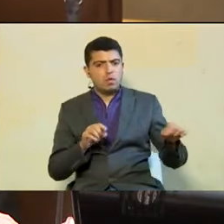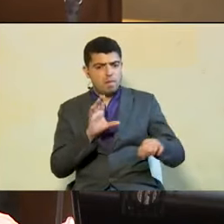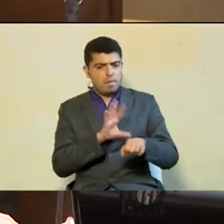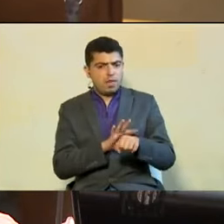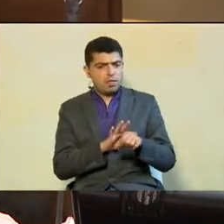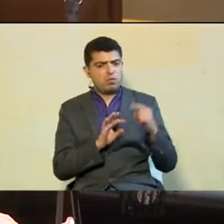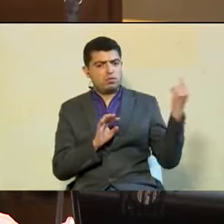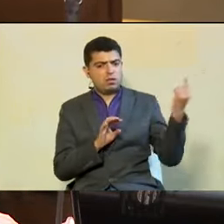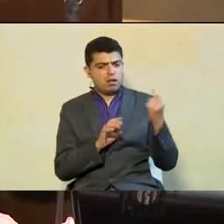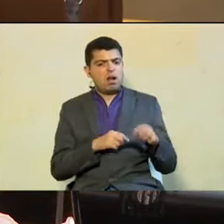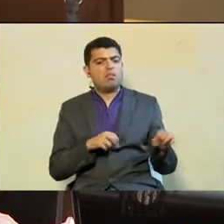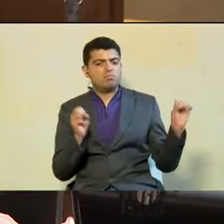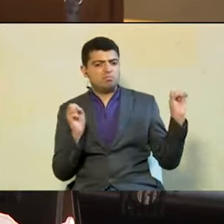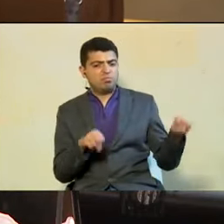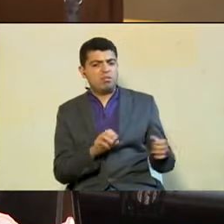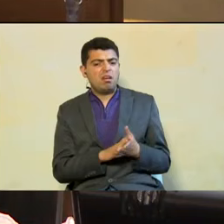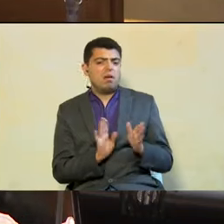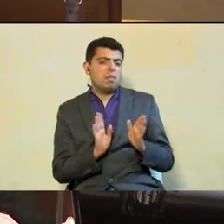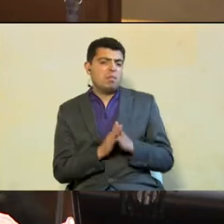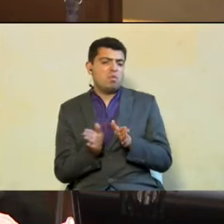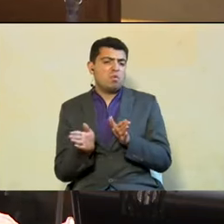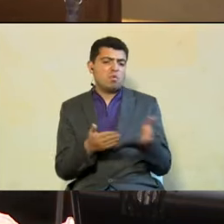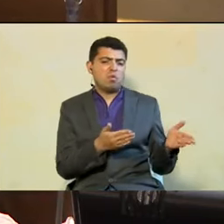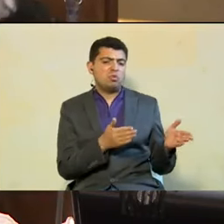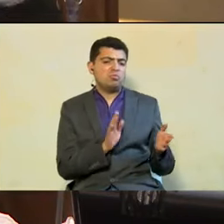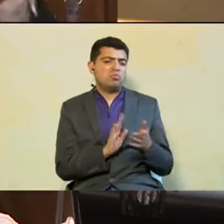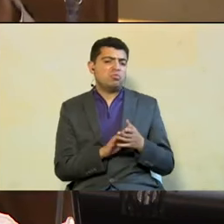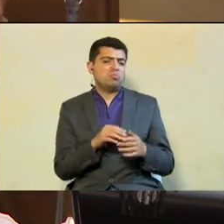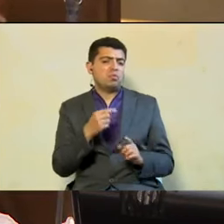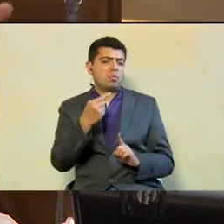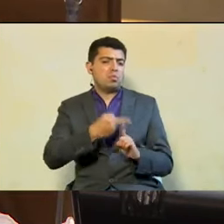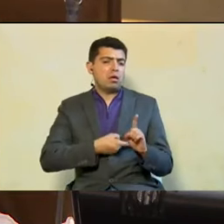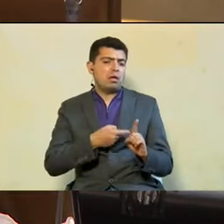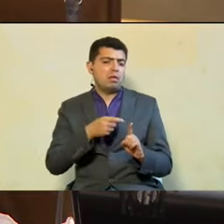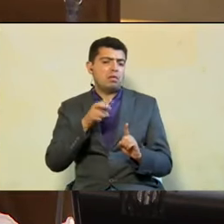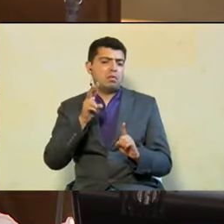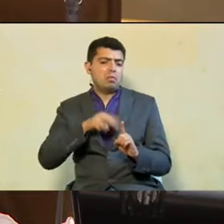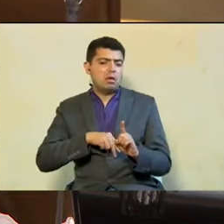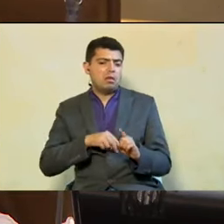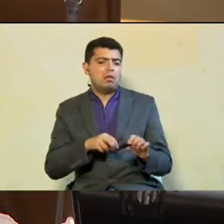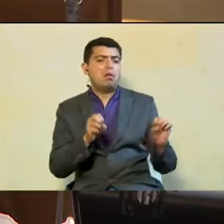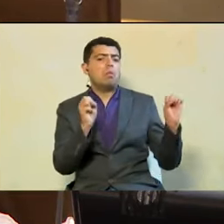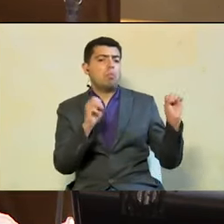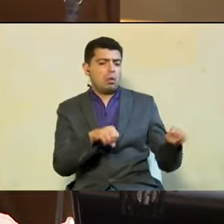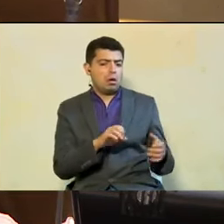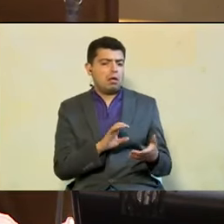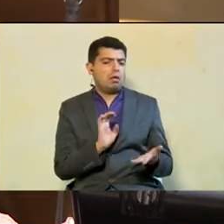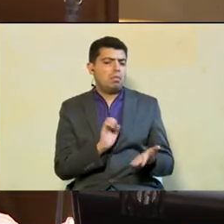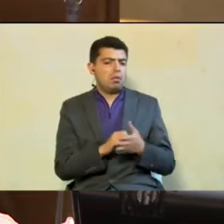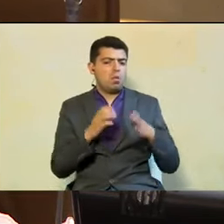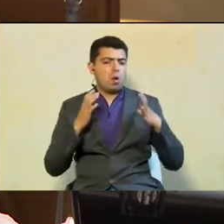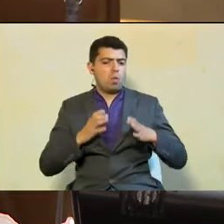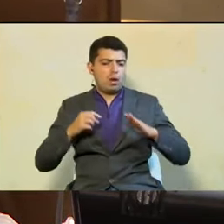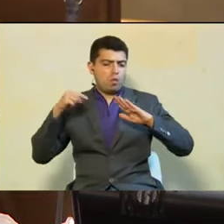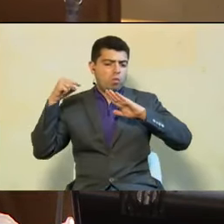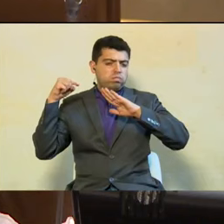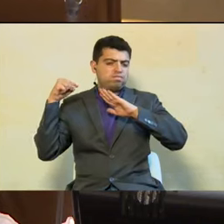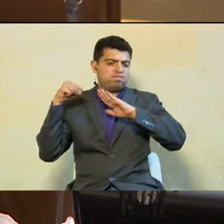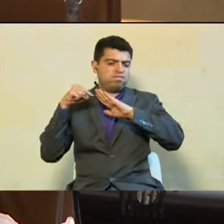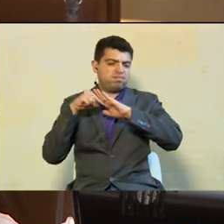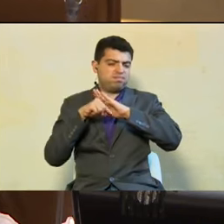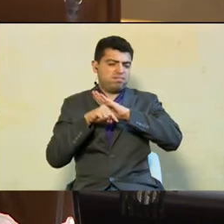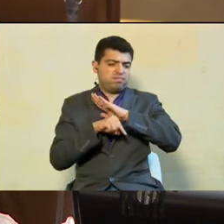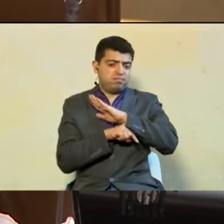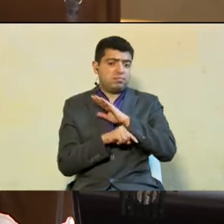médico general con un cursito de uno o dos meses se vaya a hacer procedimientos invasivos que comprometen la